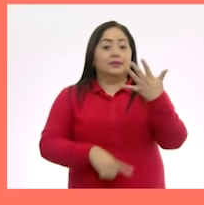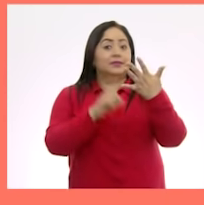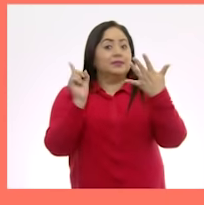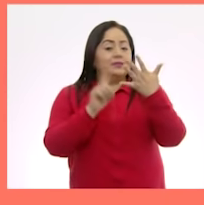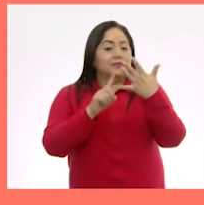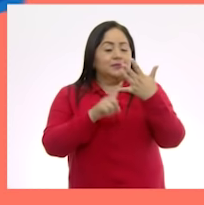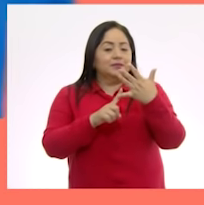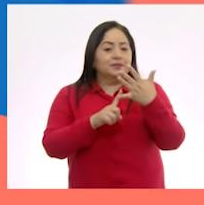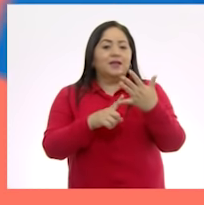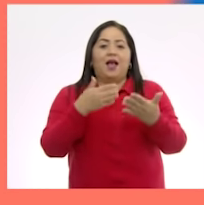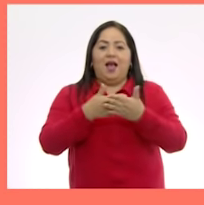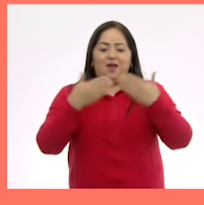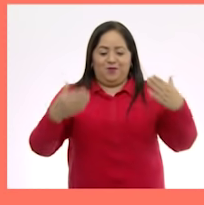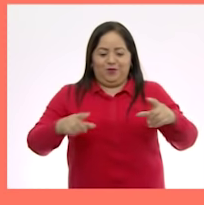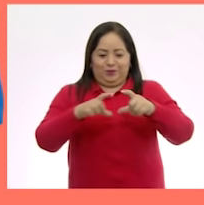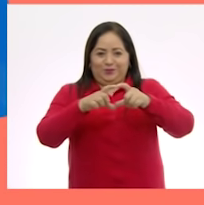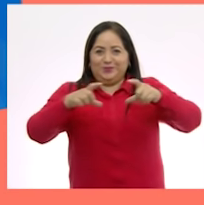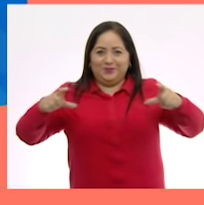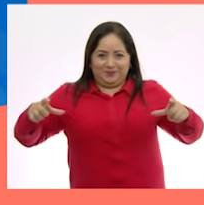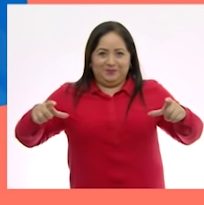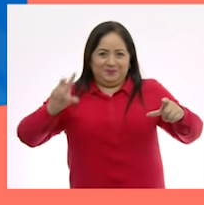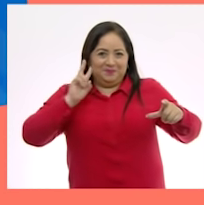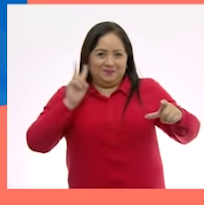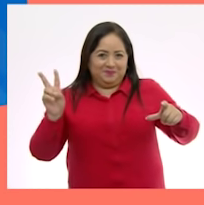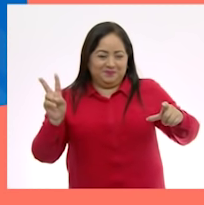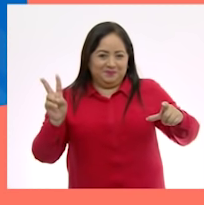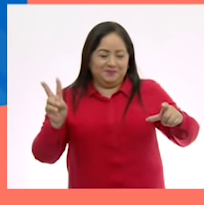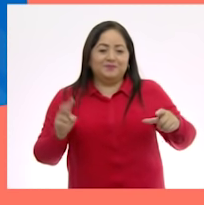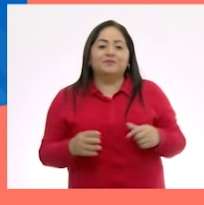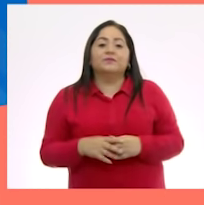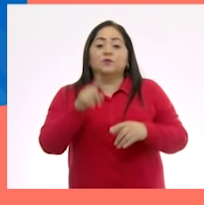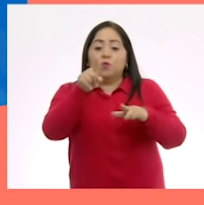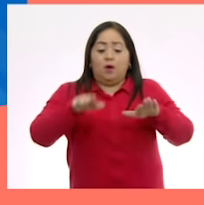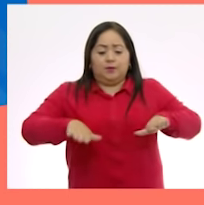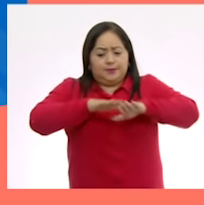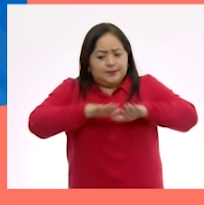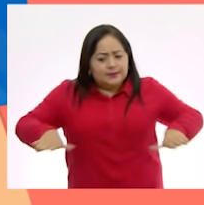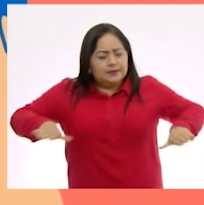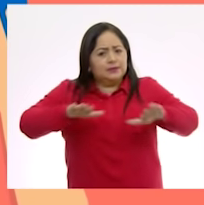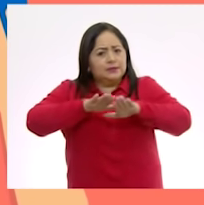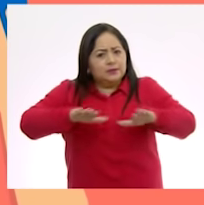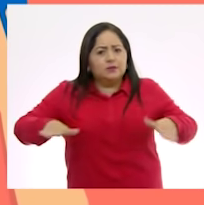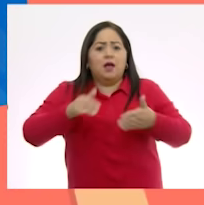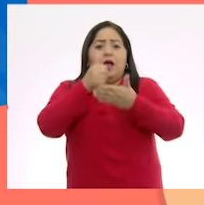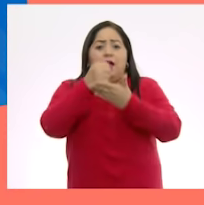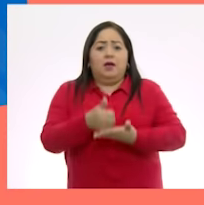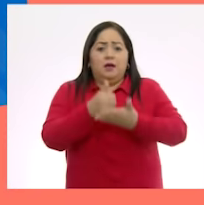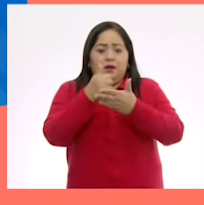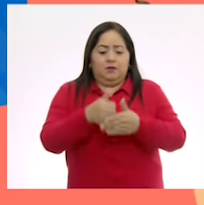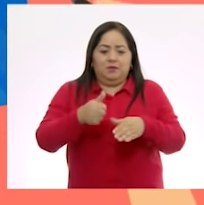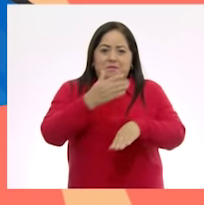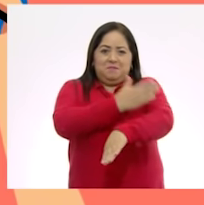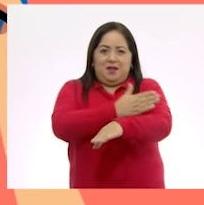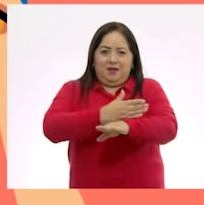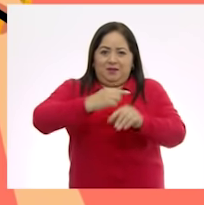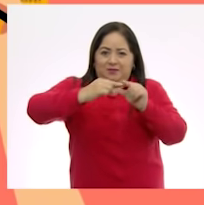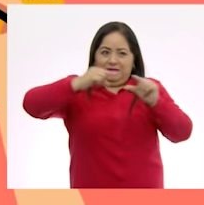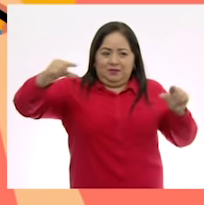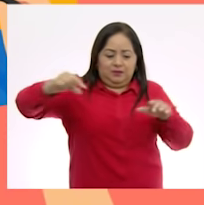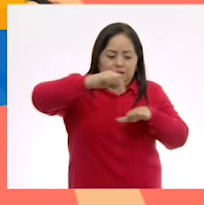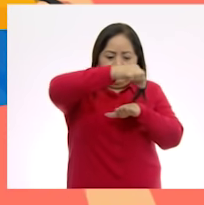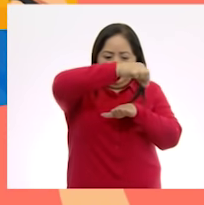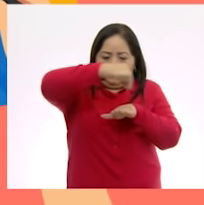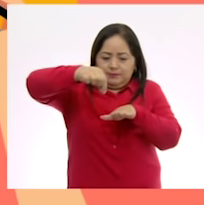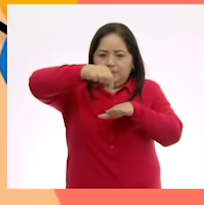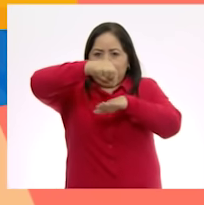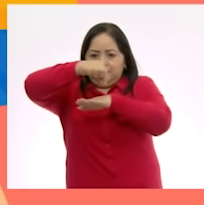5. Ahora tenemos un pequeño pedazo de playera. Estira a lo ancho y con ayuda de la regla, mide y marca con